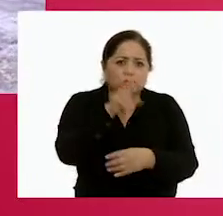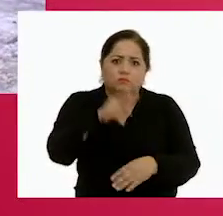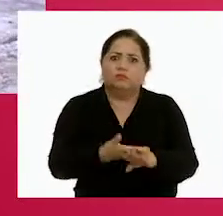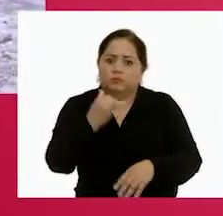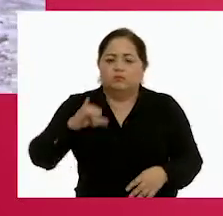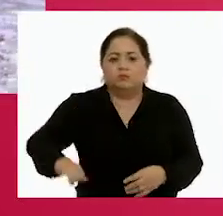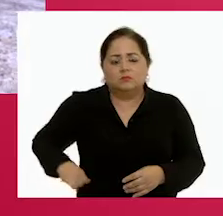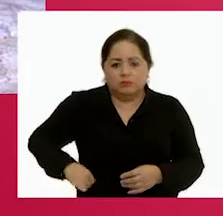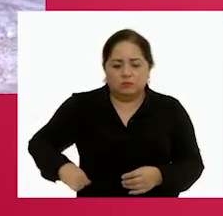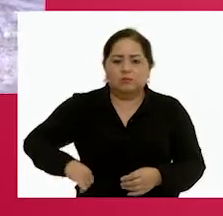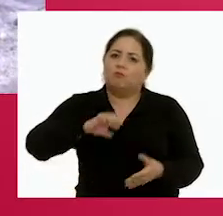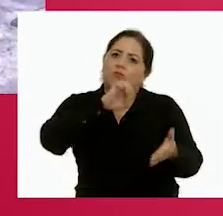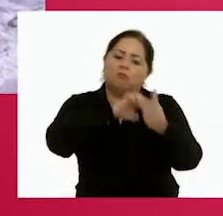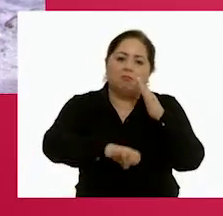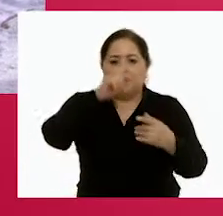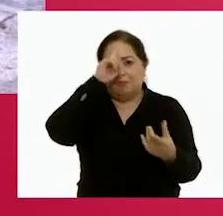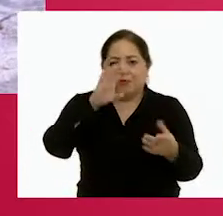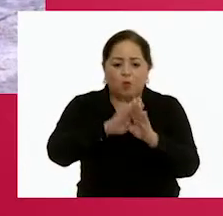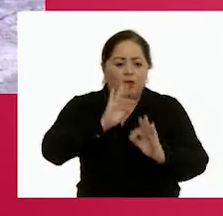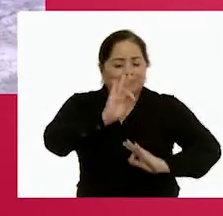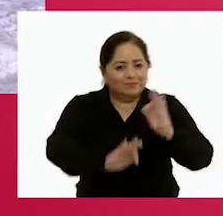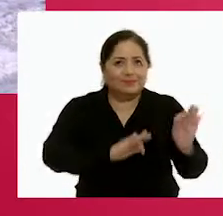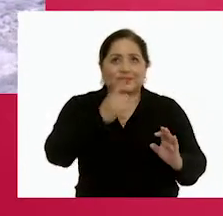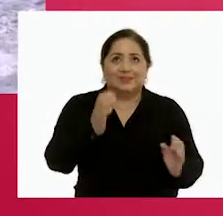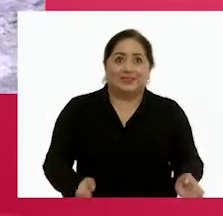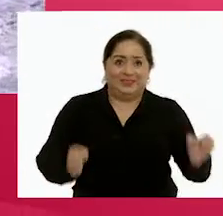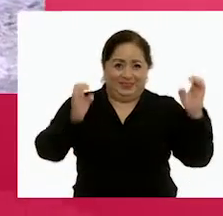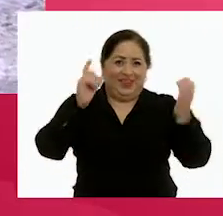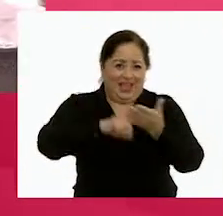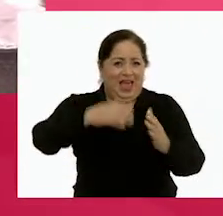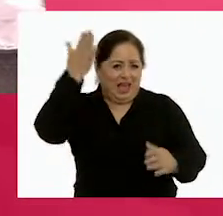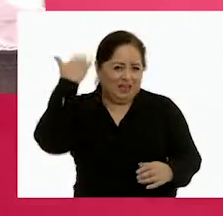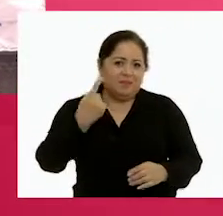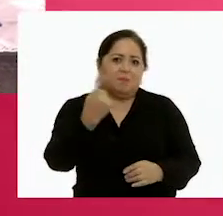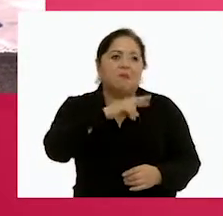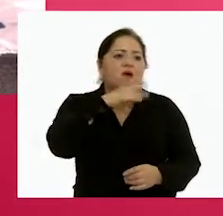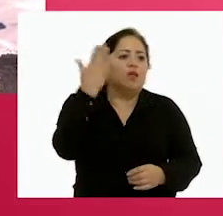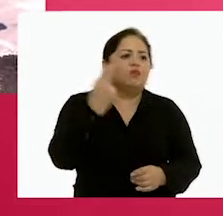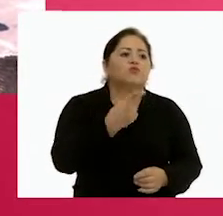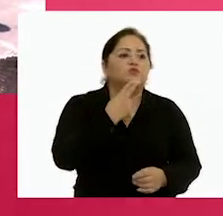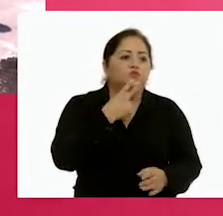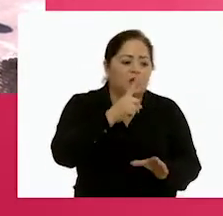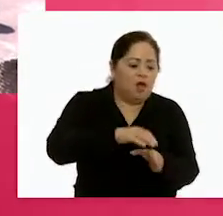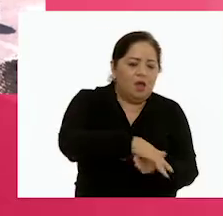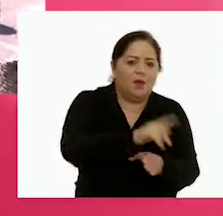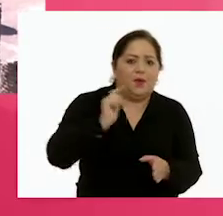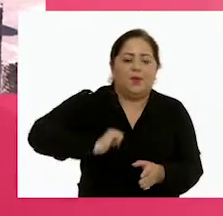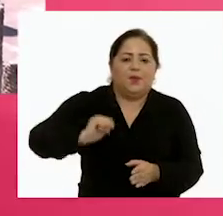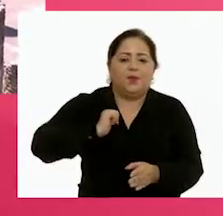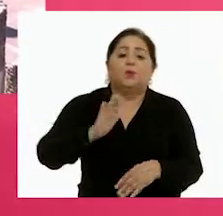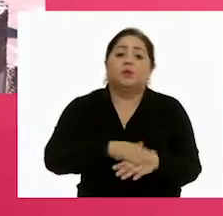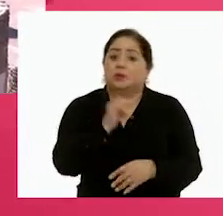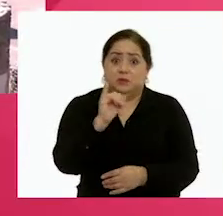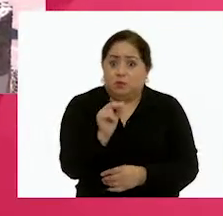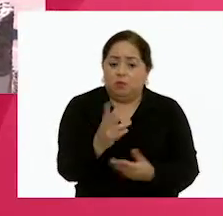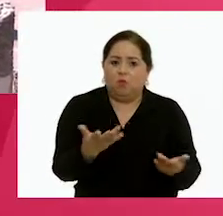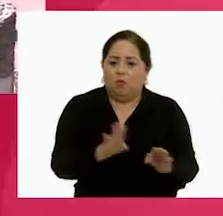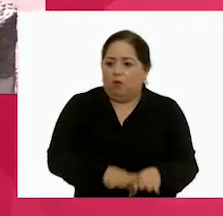interesante. Por ejemplo, para darle mantenimiento al edificio, qué mejor que seguir utilizando esos desagües prehispánicos, ¿no? Porque si no,